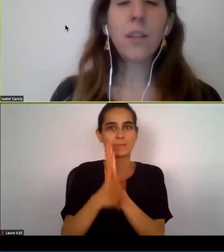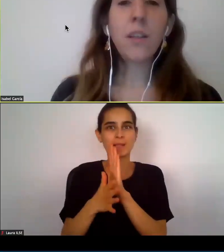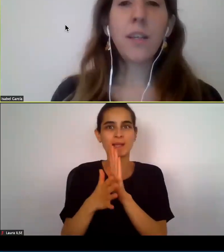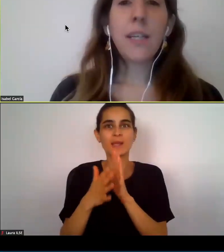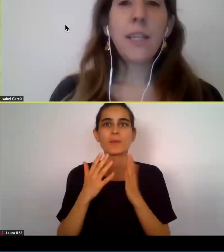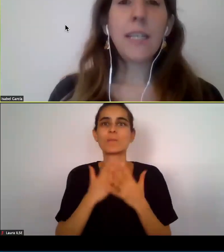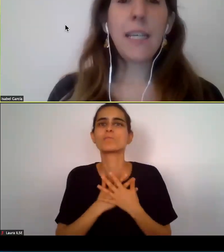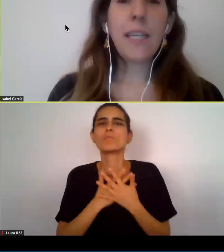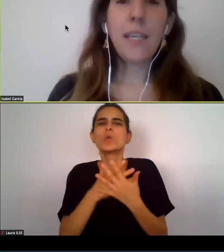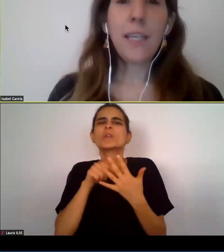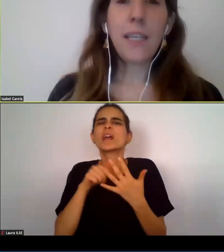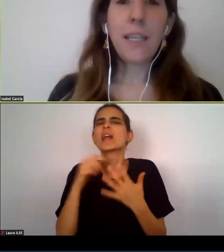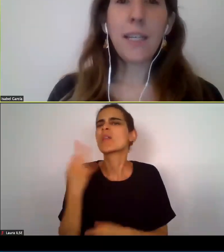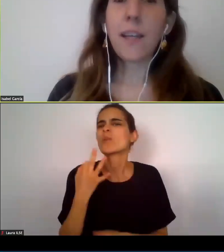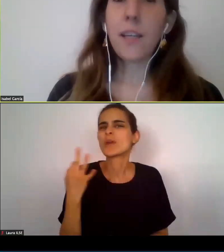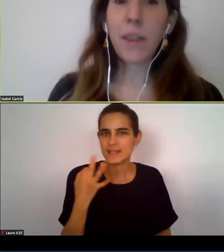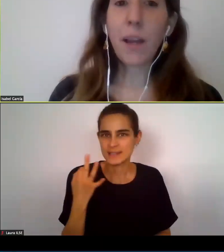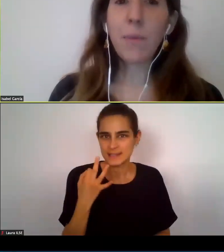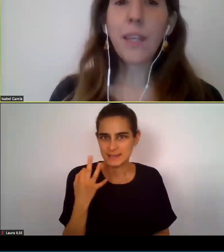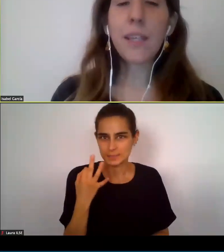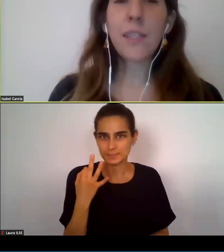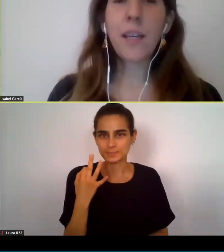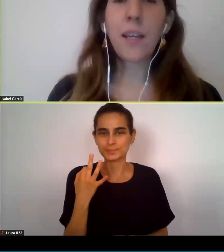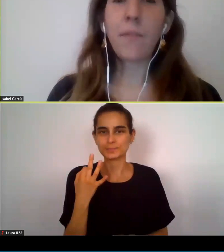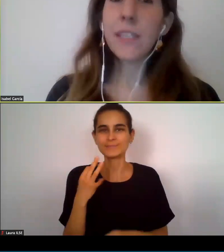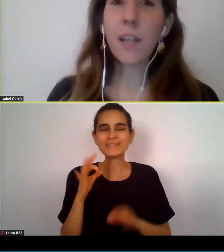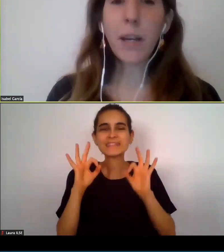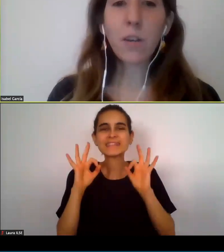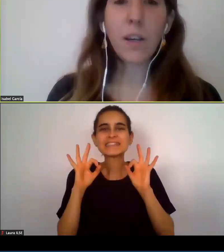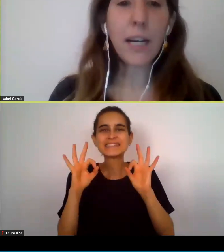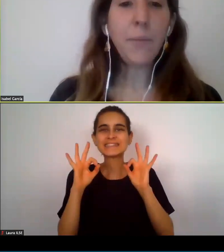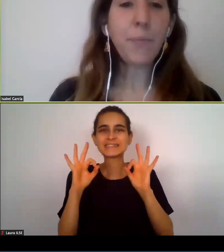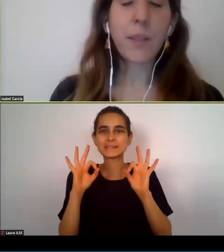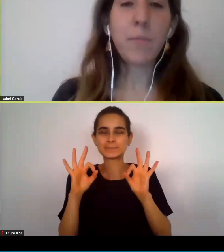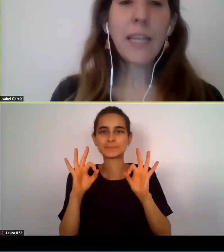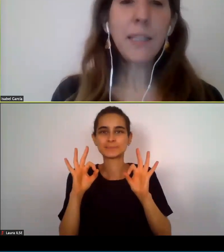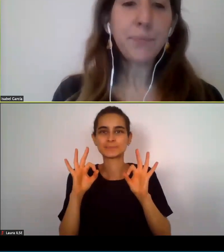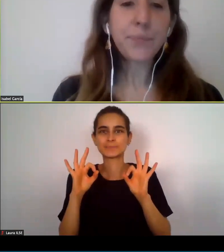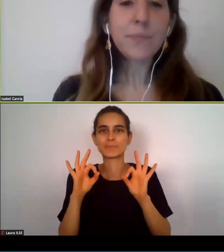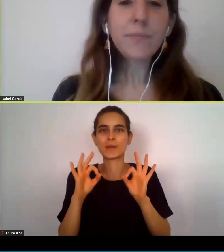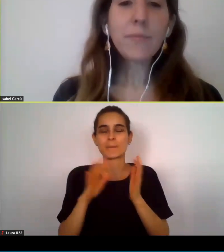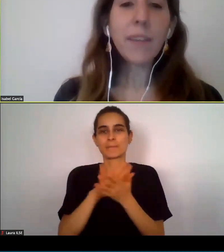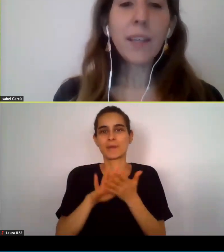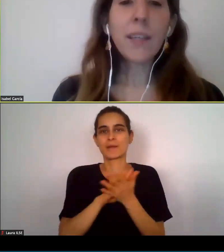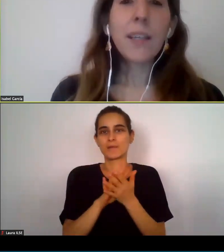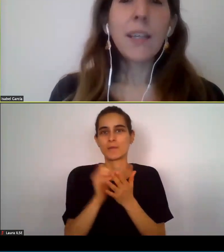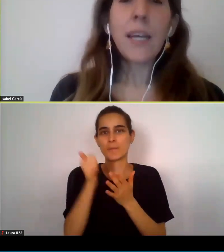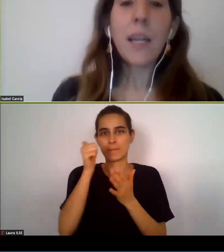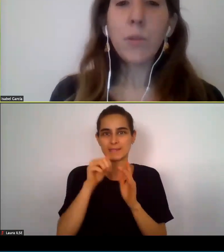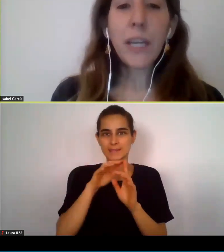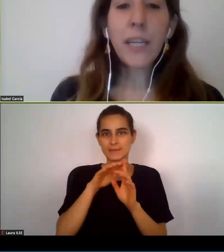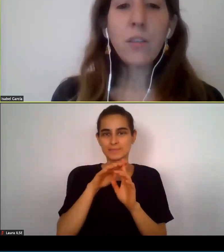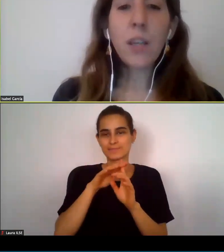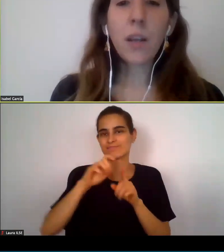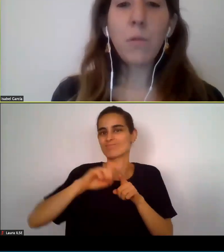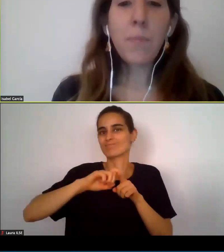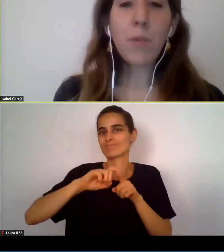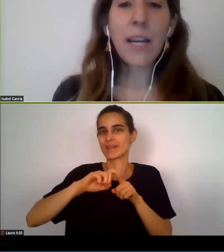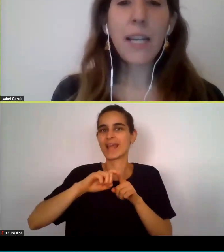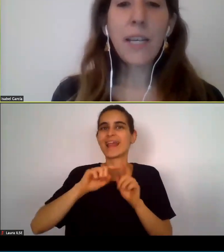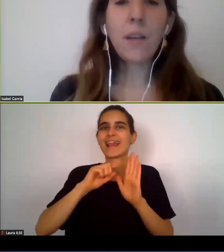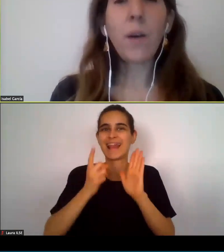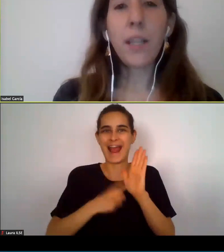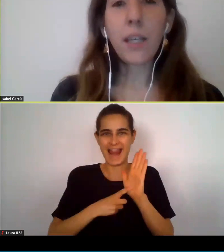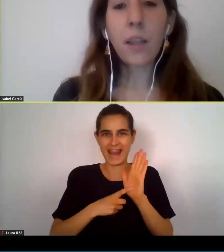voluntariado y especialmente desde el marco legal, ¿vale? El voluntariado se regula